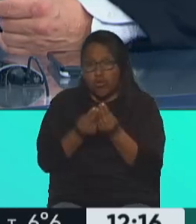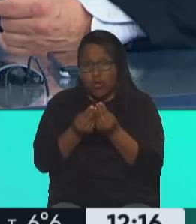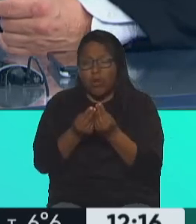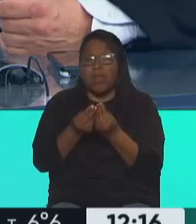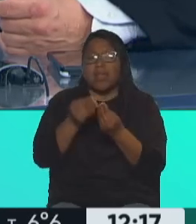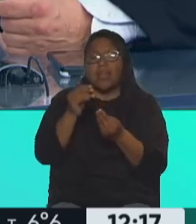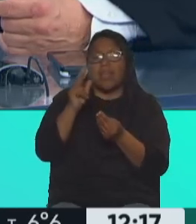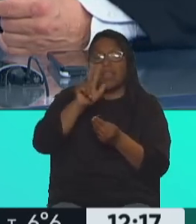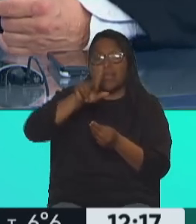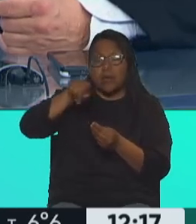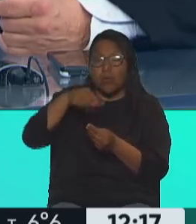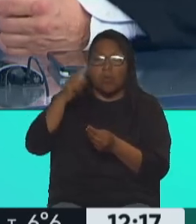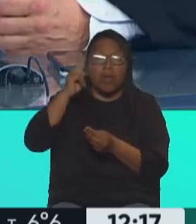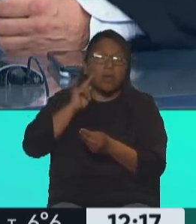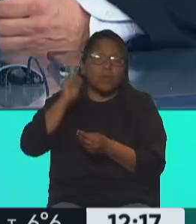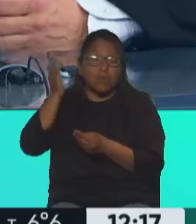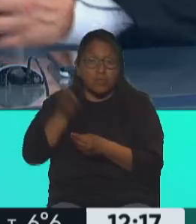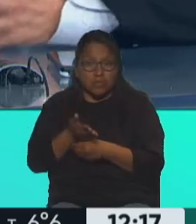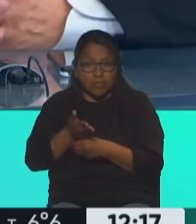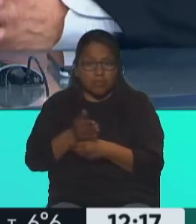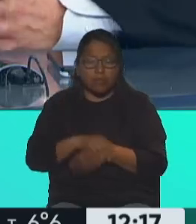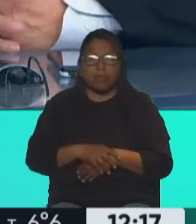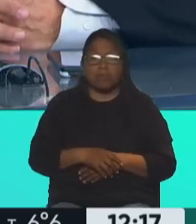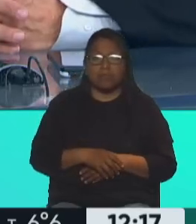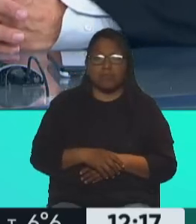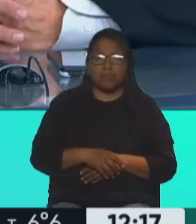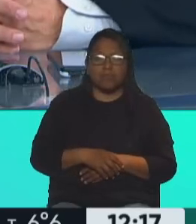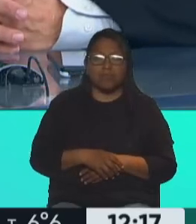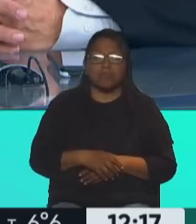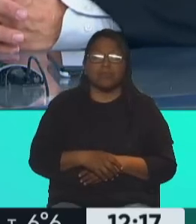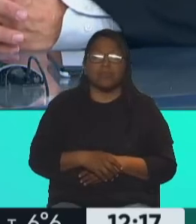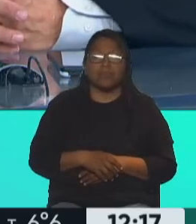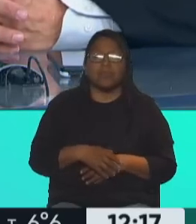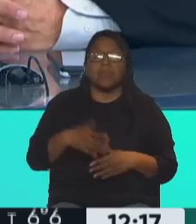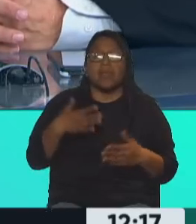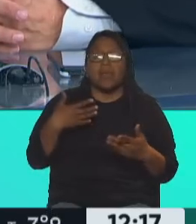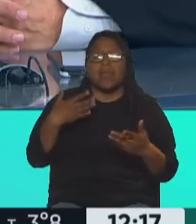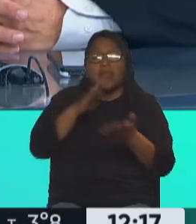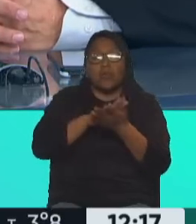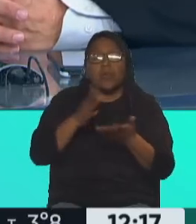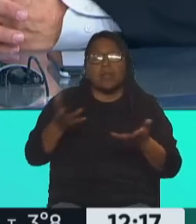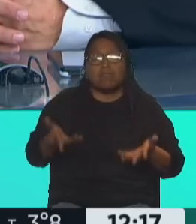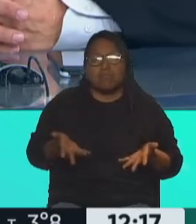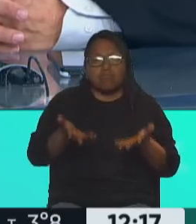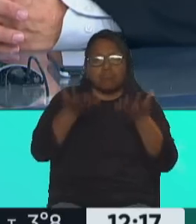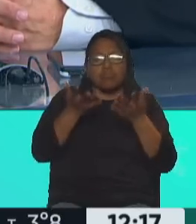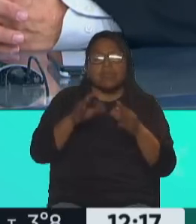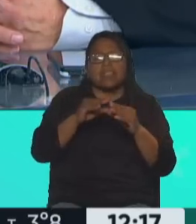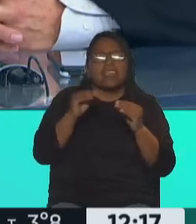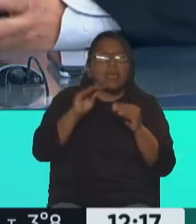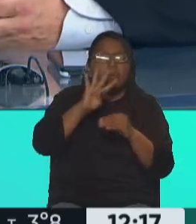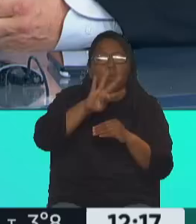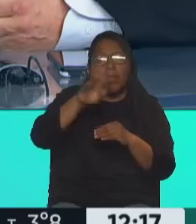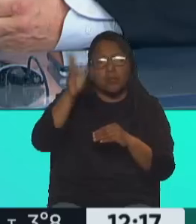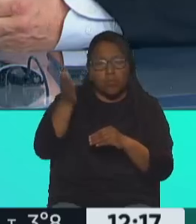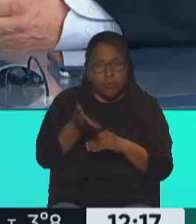financiero 3,9%. Si hablamos de crecimiento, este año terminaría con un crecimiento del 4%, muy